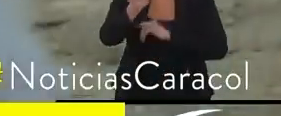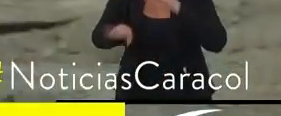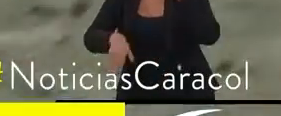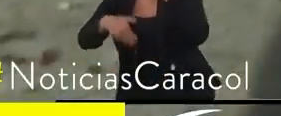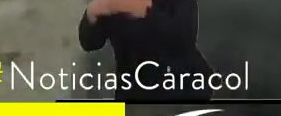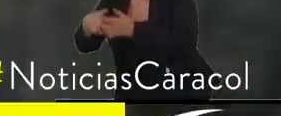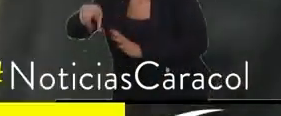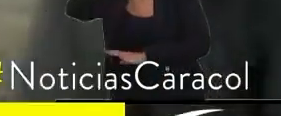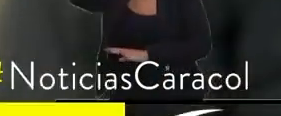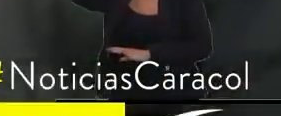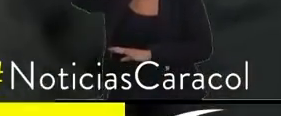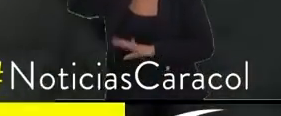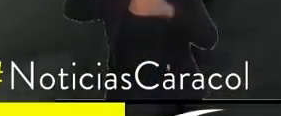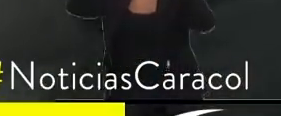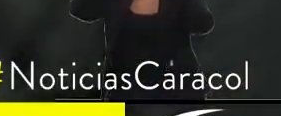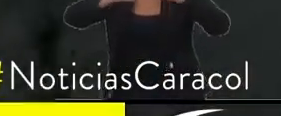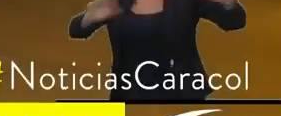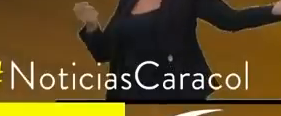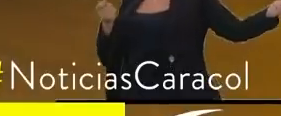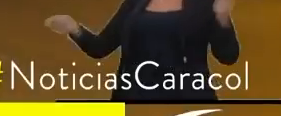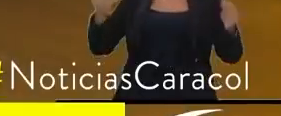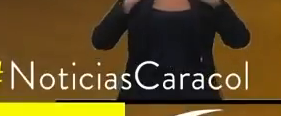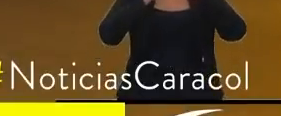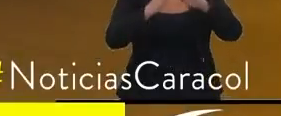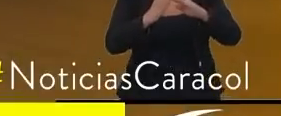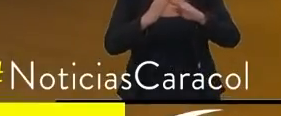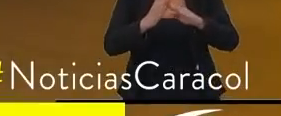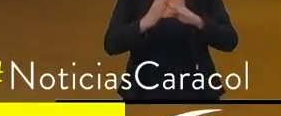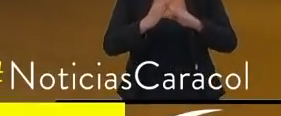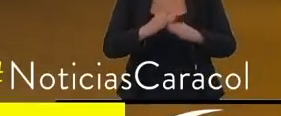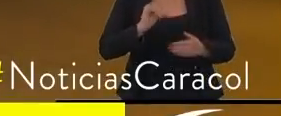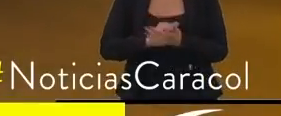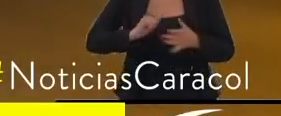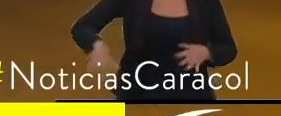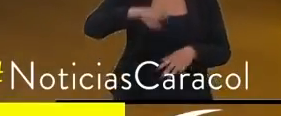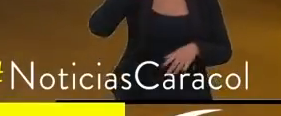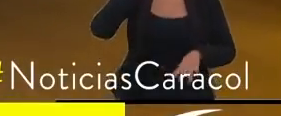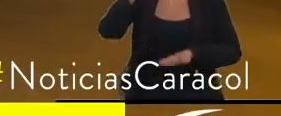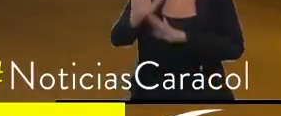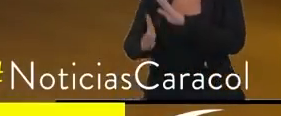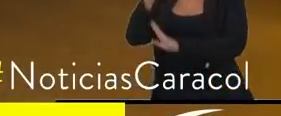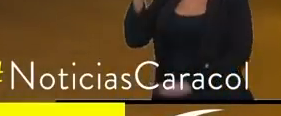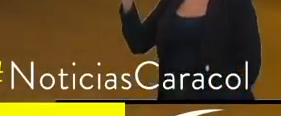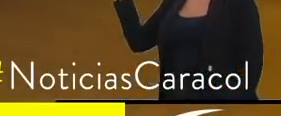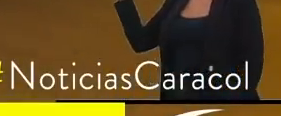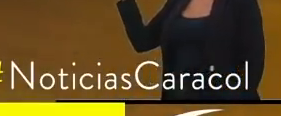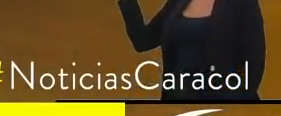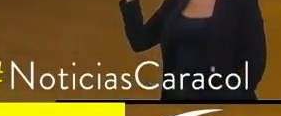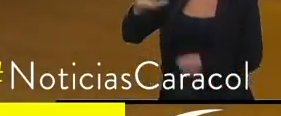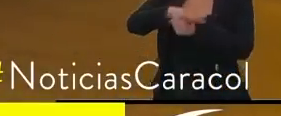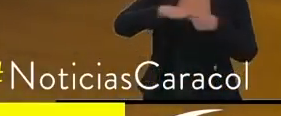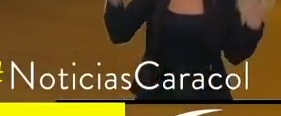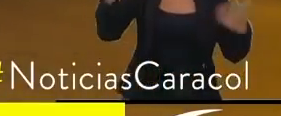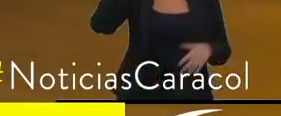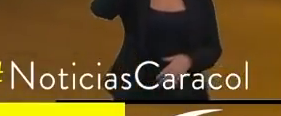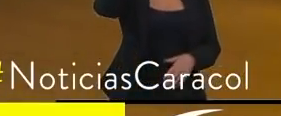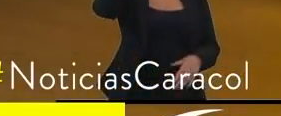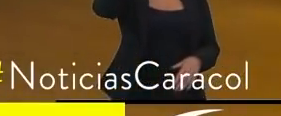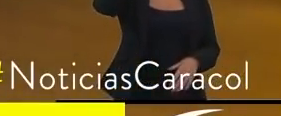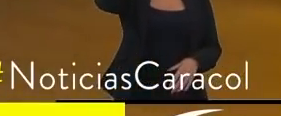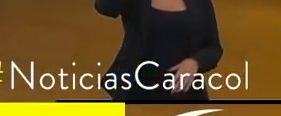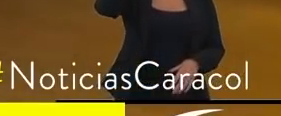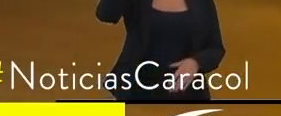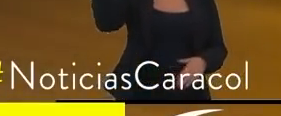se recuperó por completo la zona este es el panorama a las 2 de la mañana en el barrio yomasa exactamente